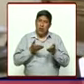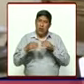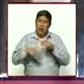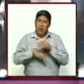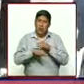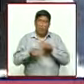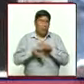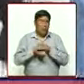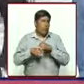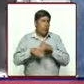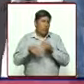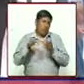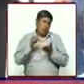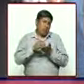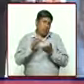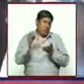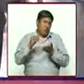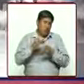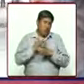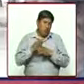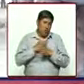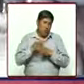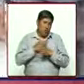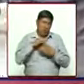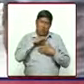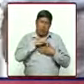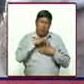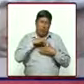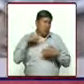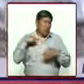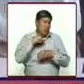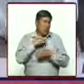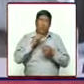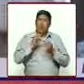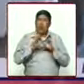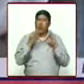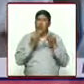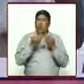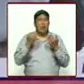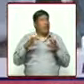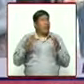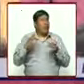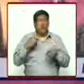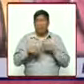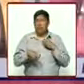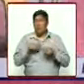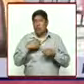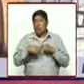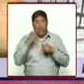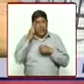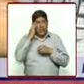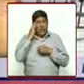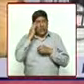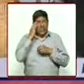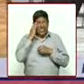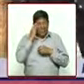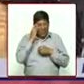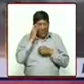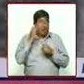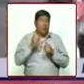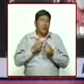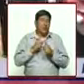poner en un adecuado funcionamiento y bienestar a nosotros como a nuestras familias, ya nos genera ansiedad, ¿no? Lo primero que se puede hacer